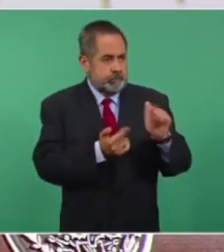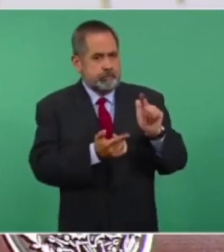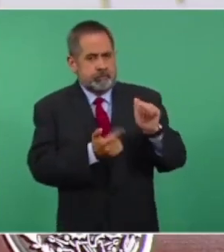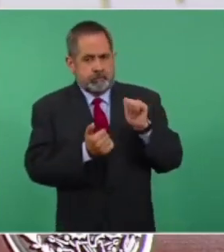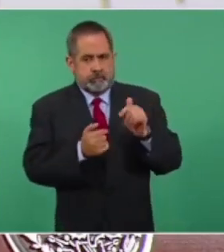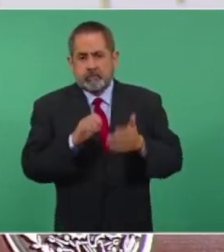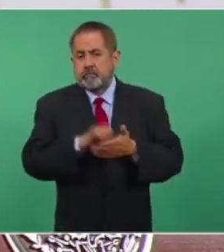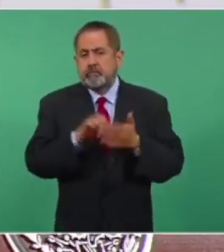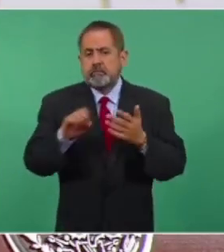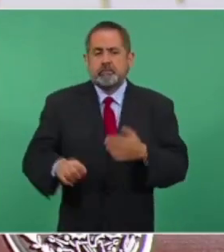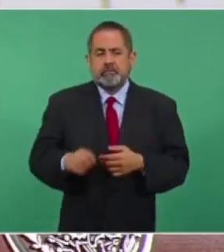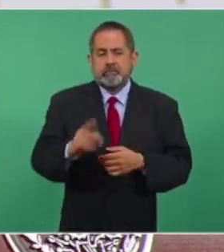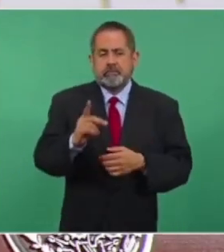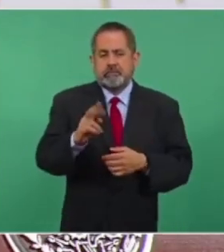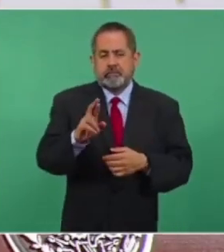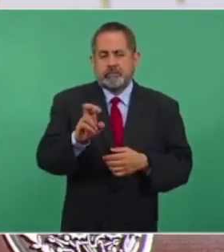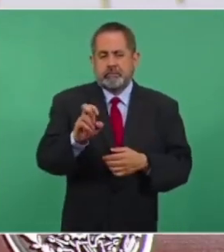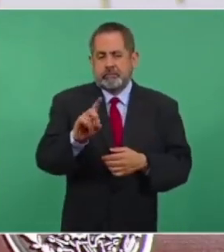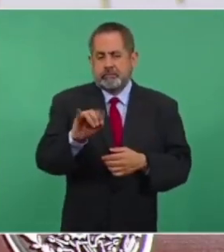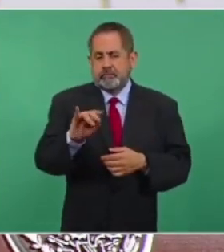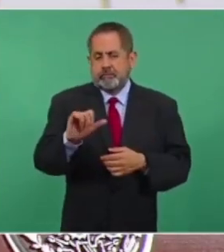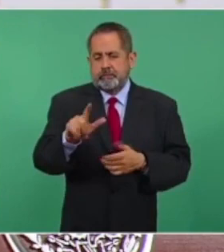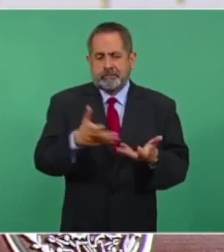Por ejemplo, el predial,